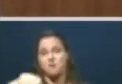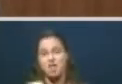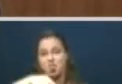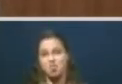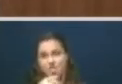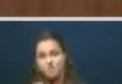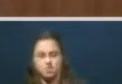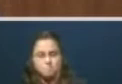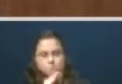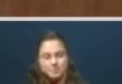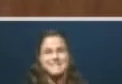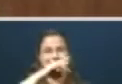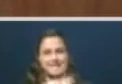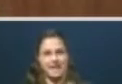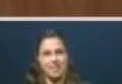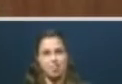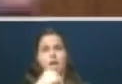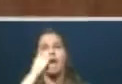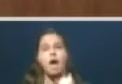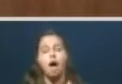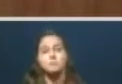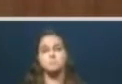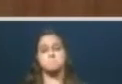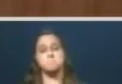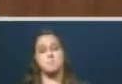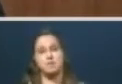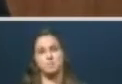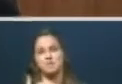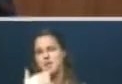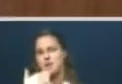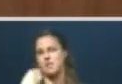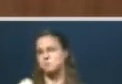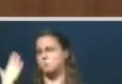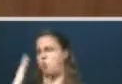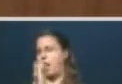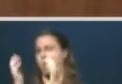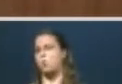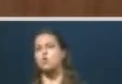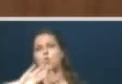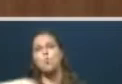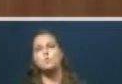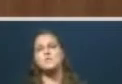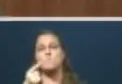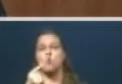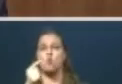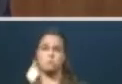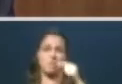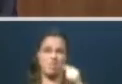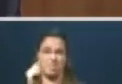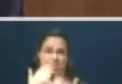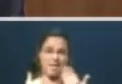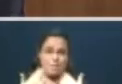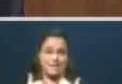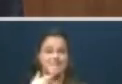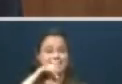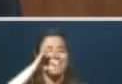déficit lo que nos permitió entre otras cosas y de acuerdo con lo acordado en el último debate de política general recuperar el horario